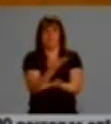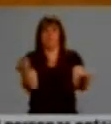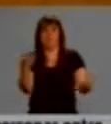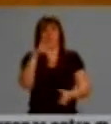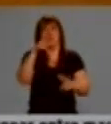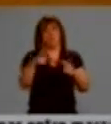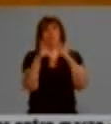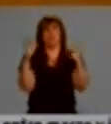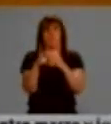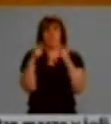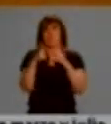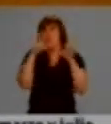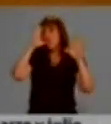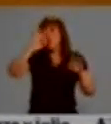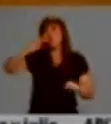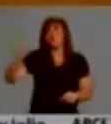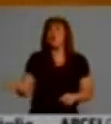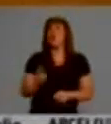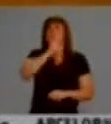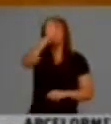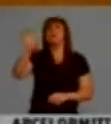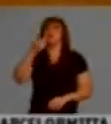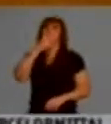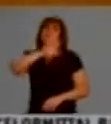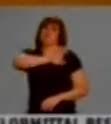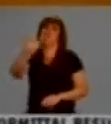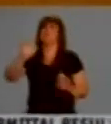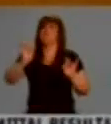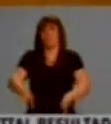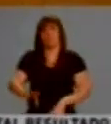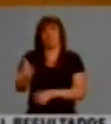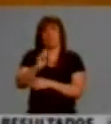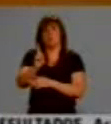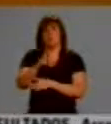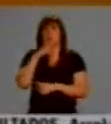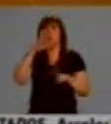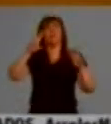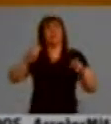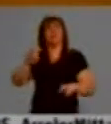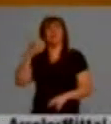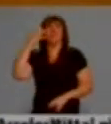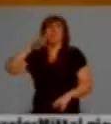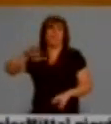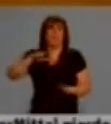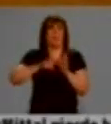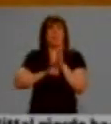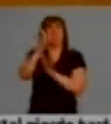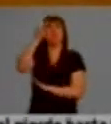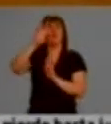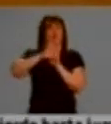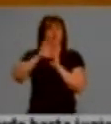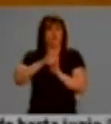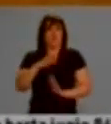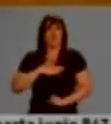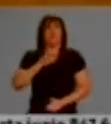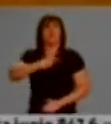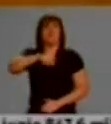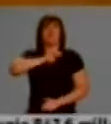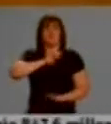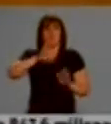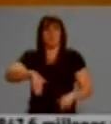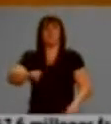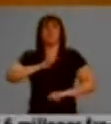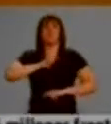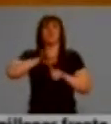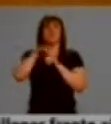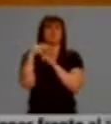Naturalmente que no ocurre lo mismo en otros países europeos, pero el peculiar desarrollo constitucional que ha tenido España nos ha llevado a una